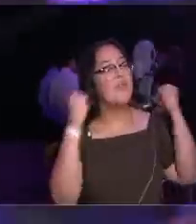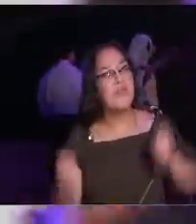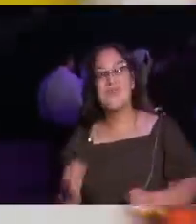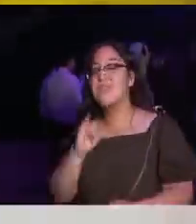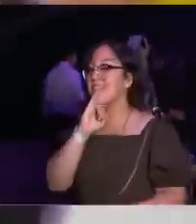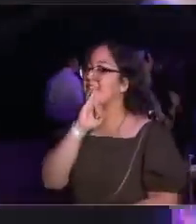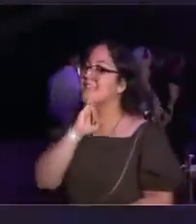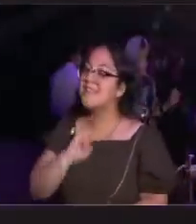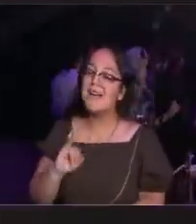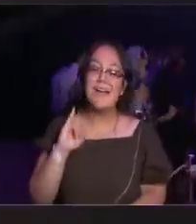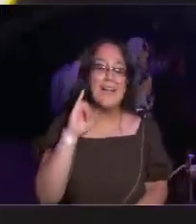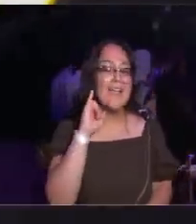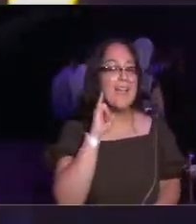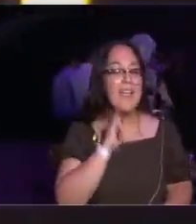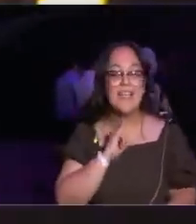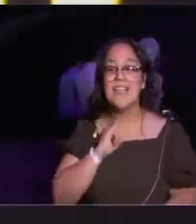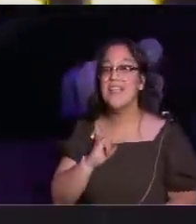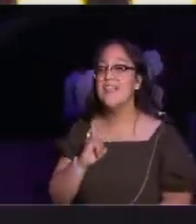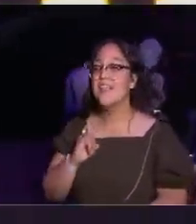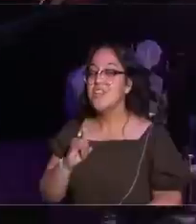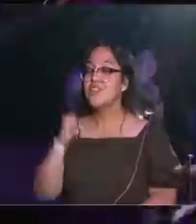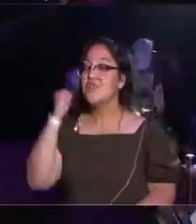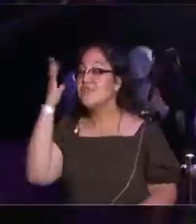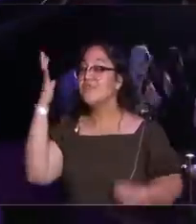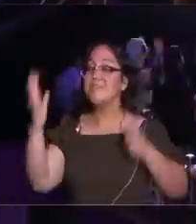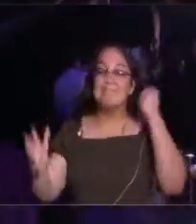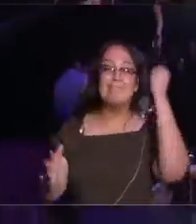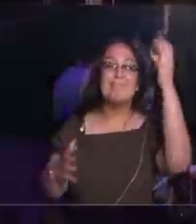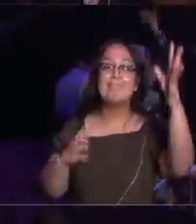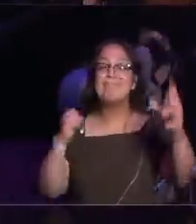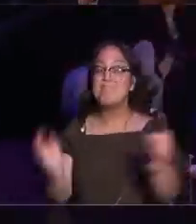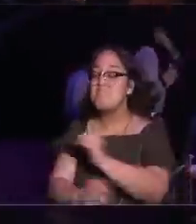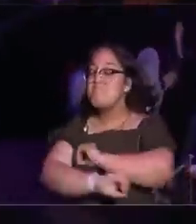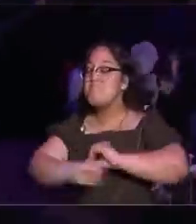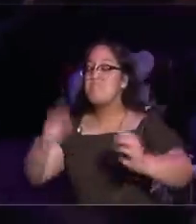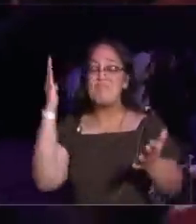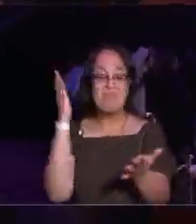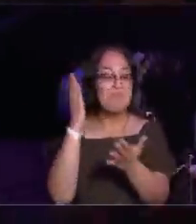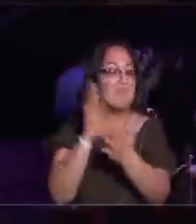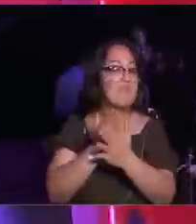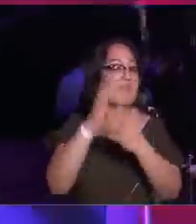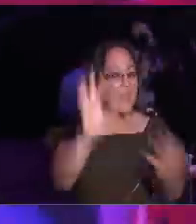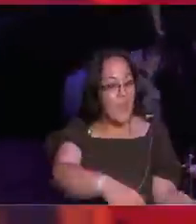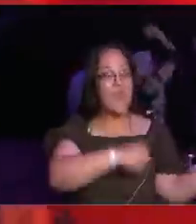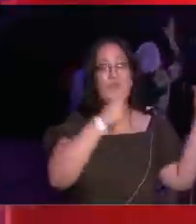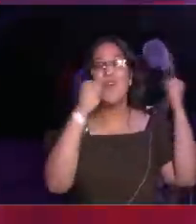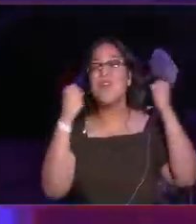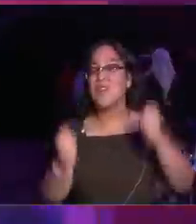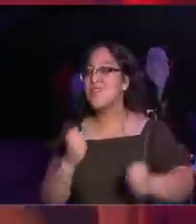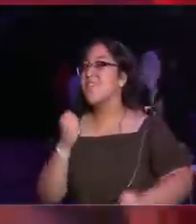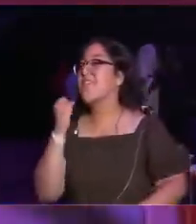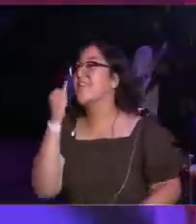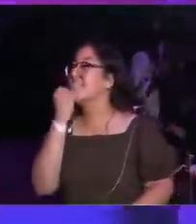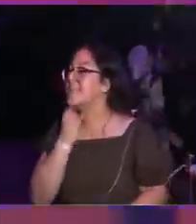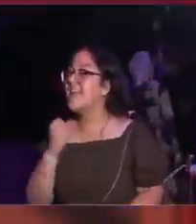Israel, el poderoso de Israel. Se oirá, nadie lo detendrá.